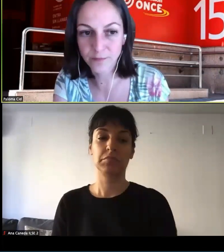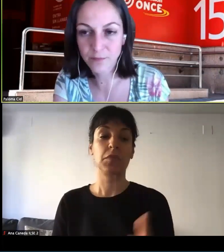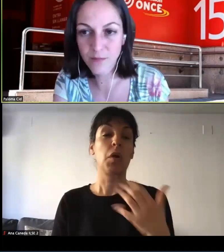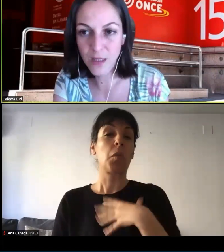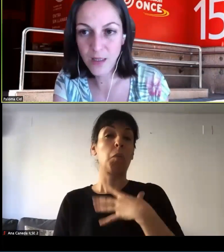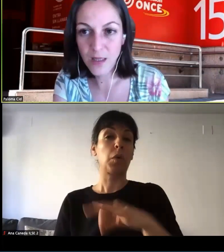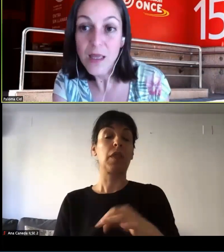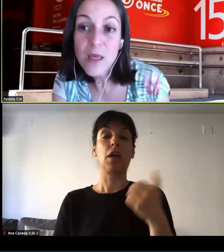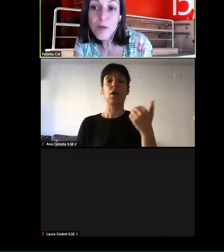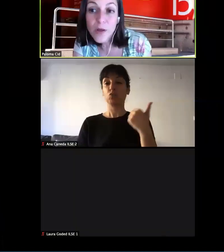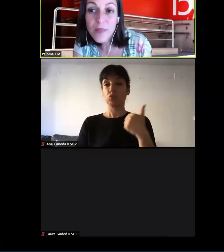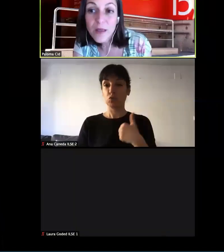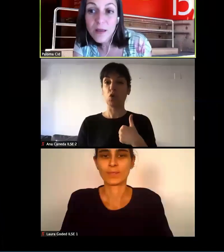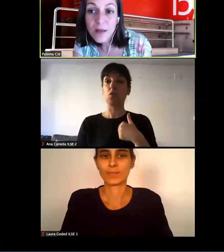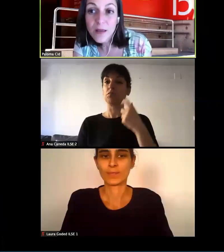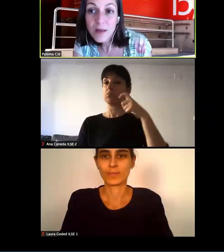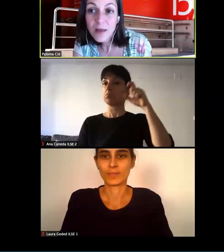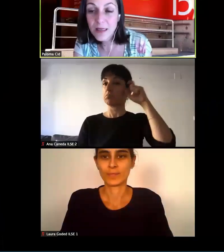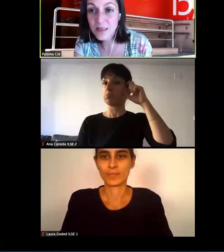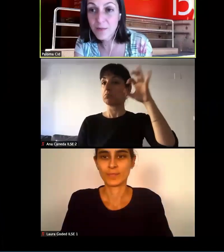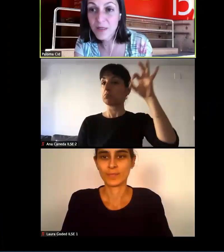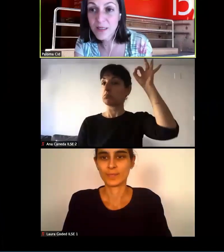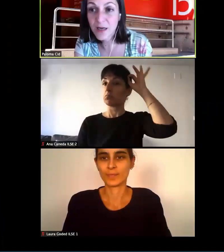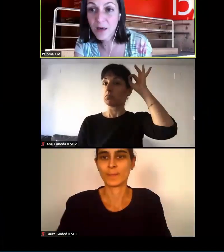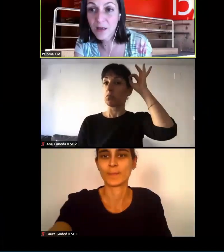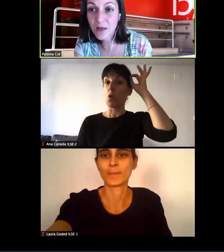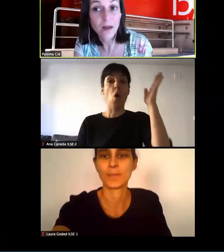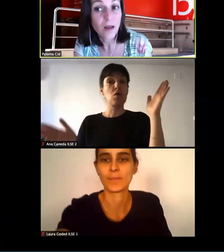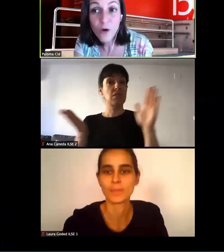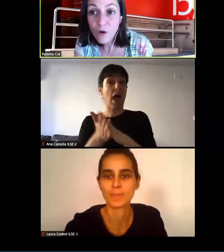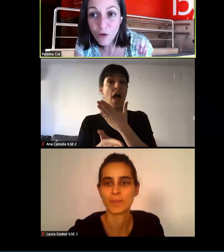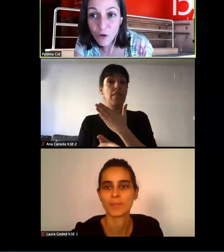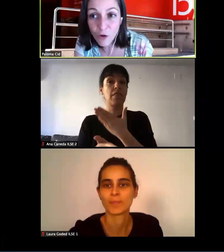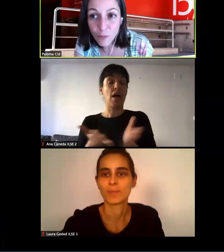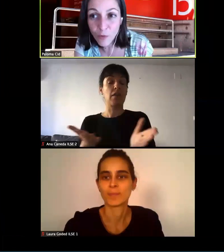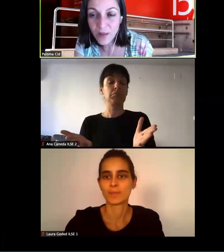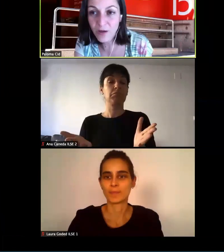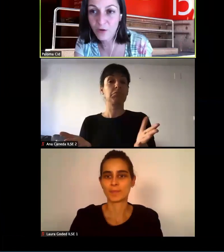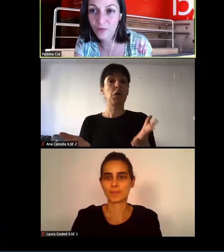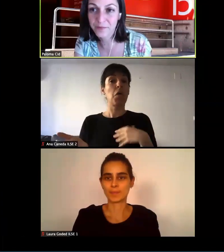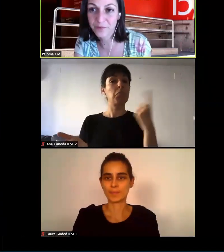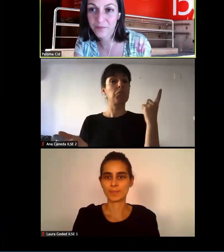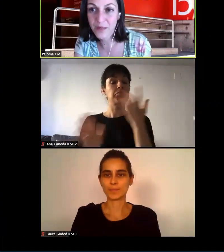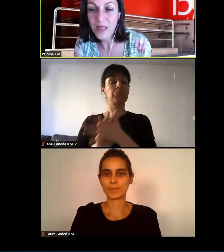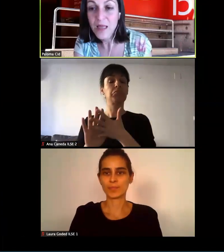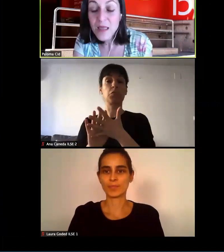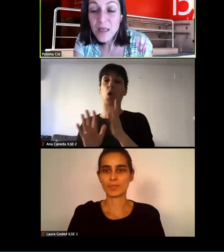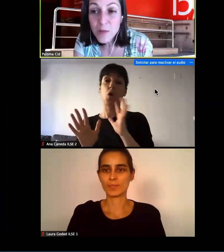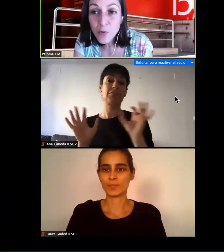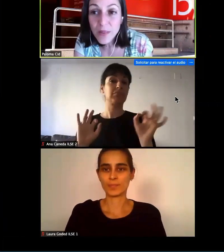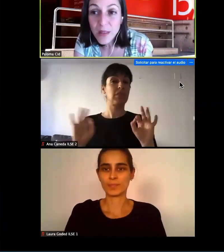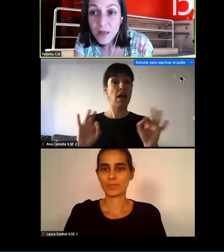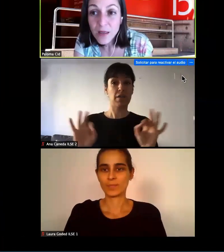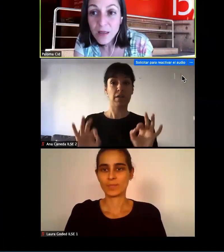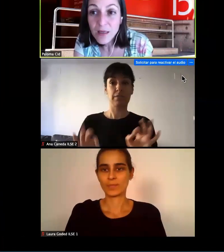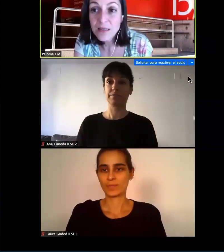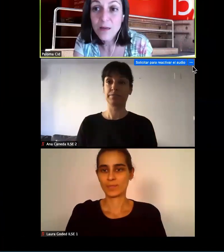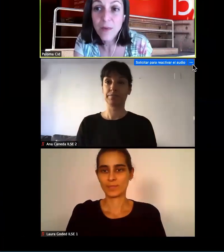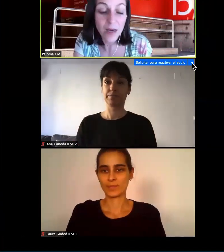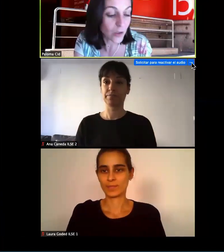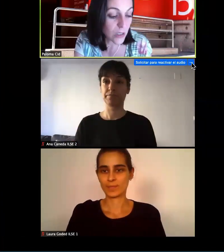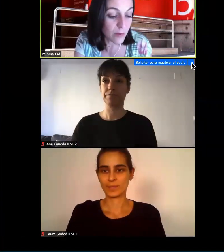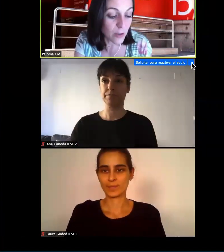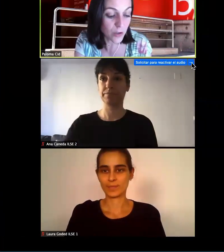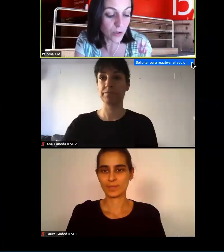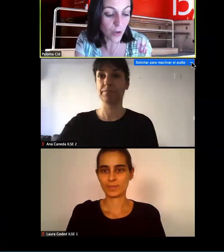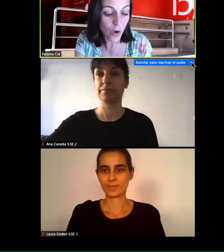no. Y puede que sepa signar o puede que no. Y puede que sepa leer